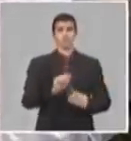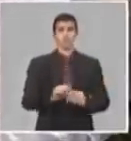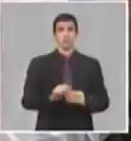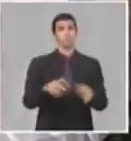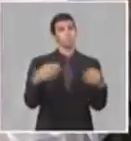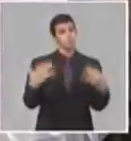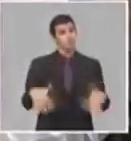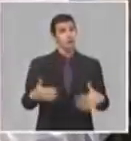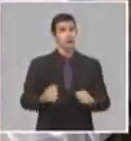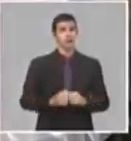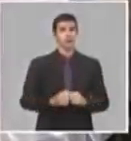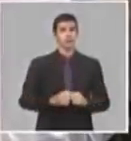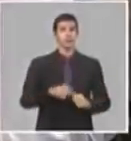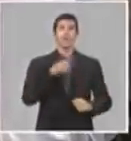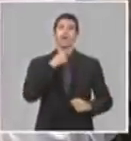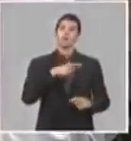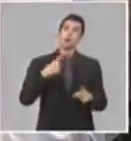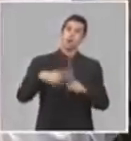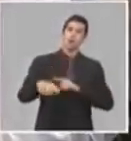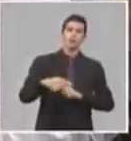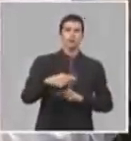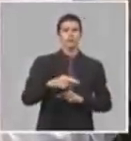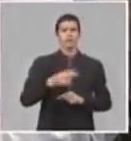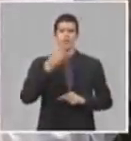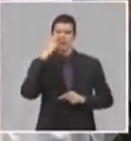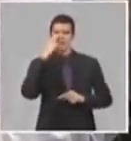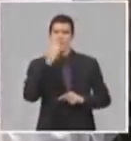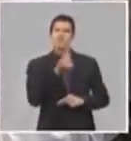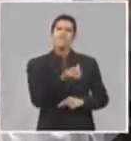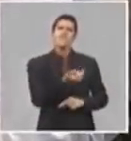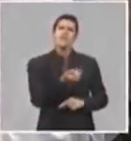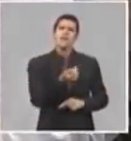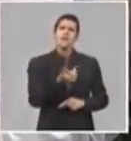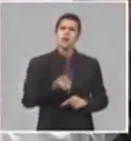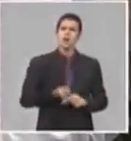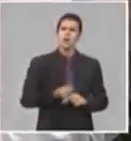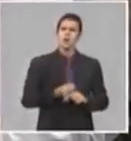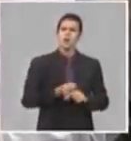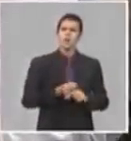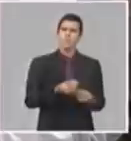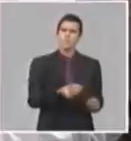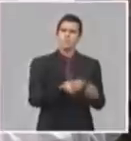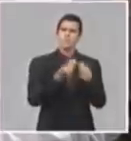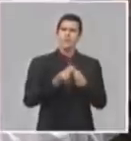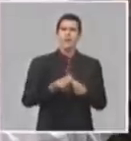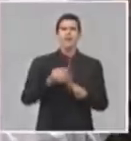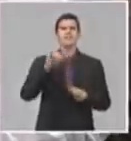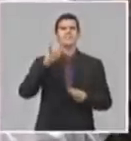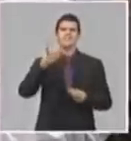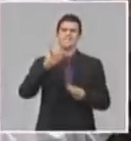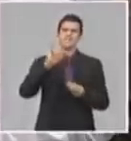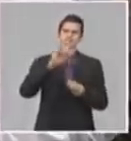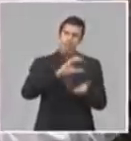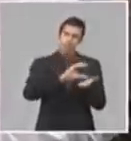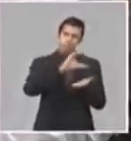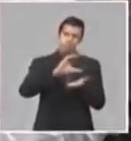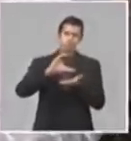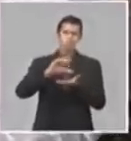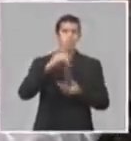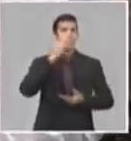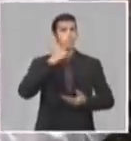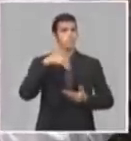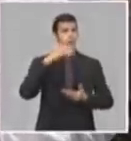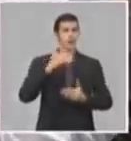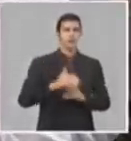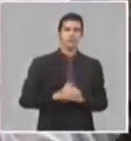frijol para completar la libra. Hoy damos 10 onzas de frijol, le vamos a dar 6 onzas más en julio y agosto, que llegamos a 16 onzas por